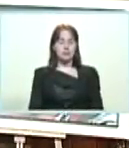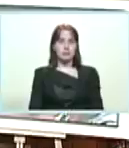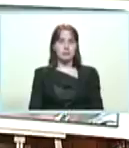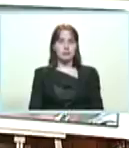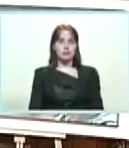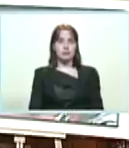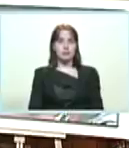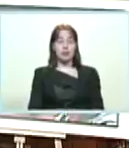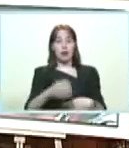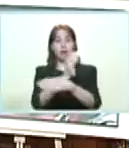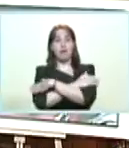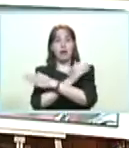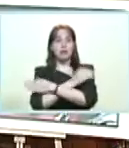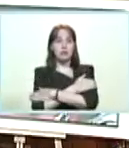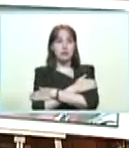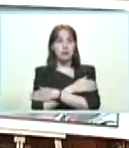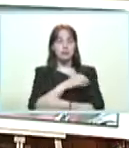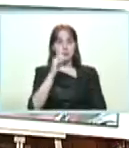Lo felicito.